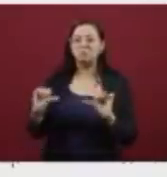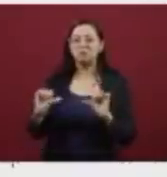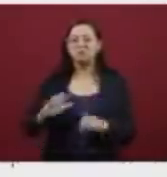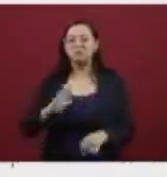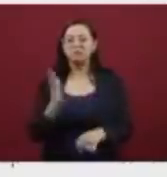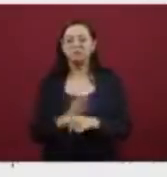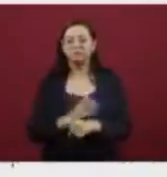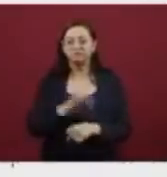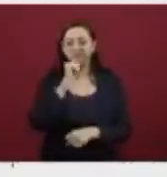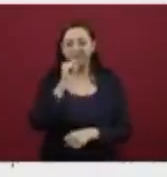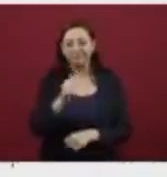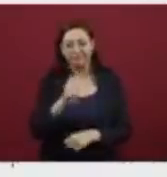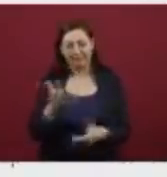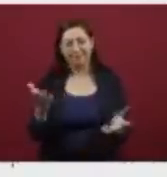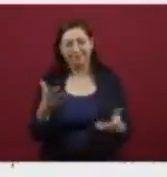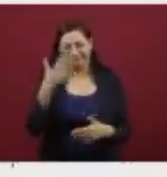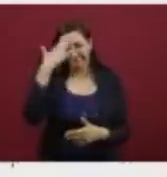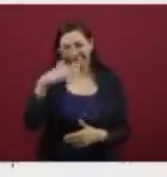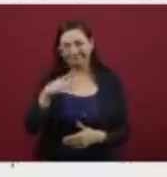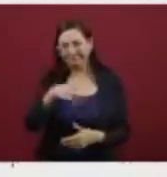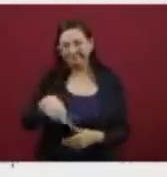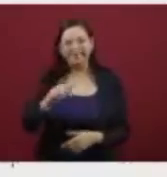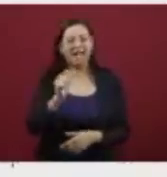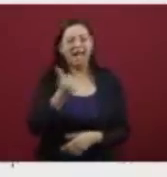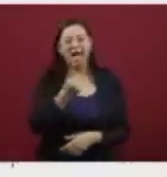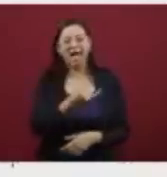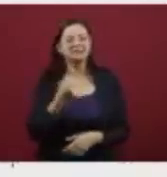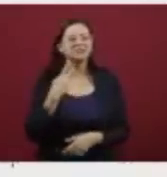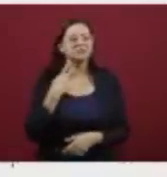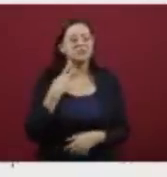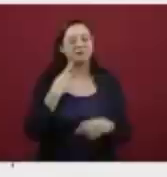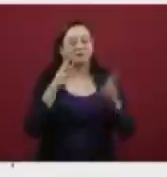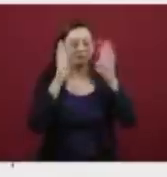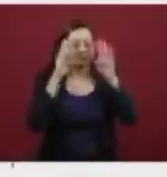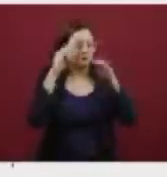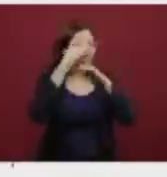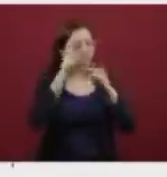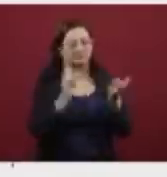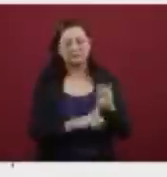Ya ven cómo son los conservadores, muy corruptos.